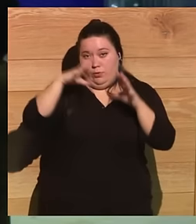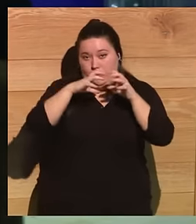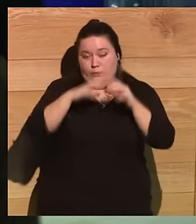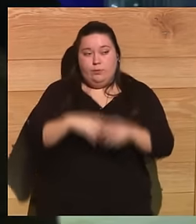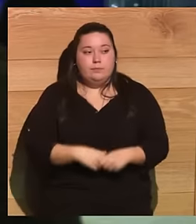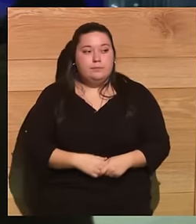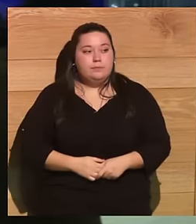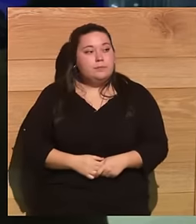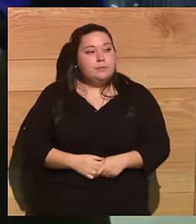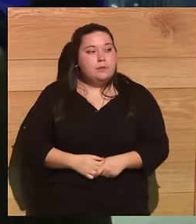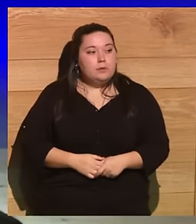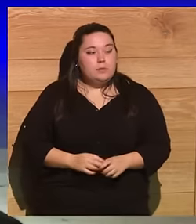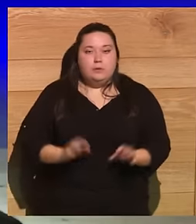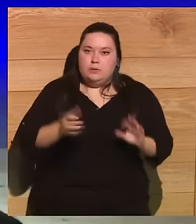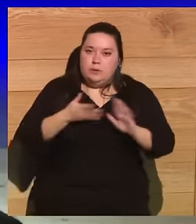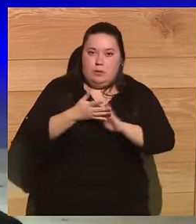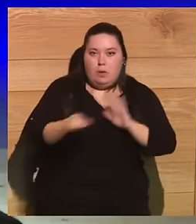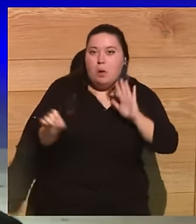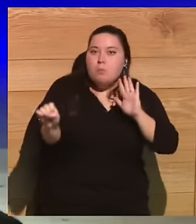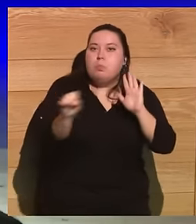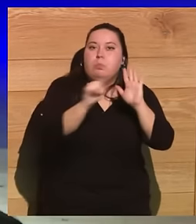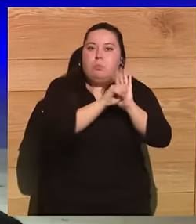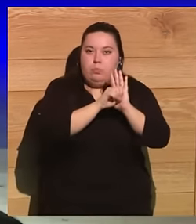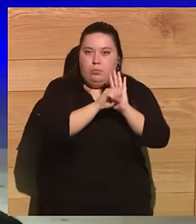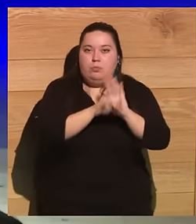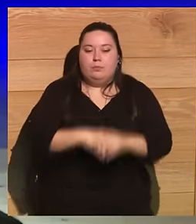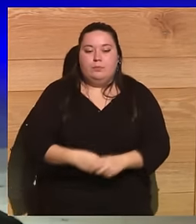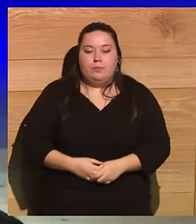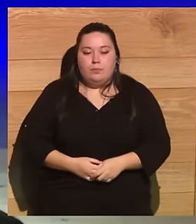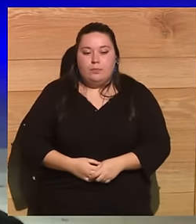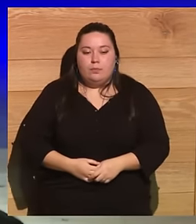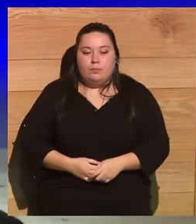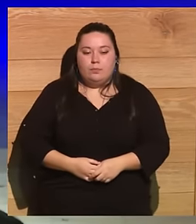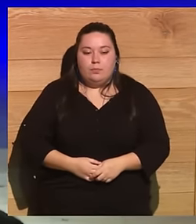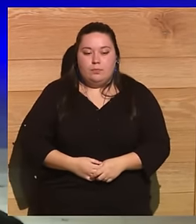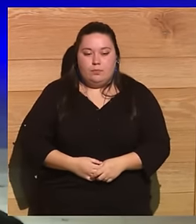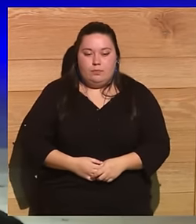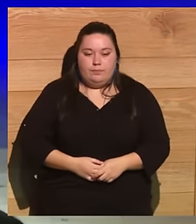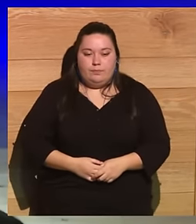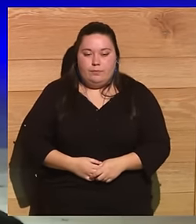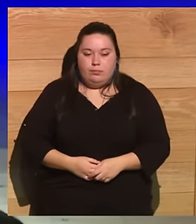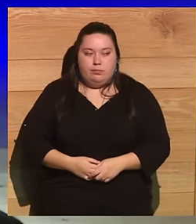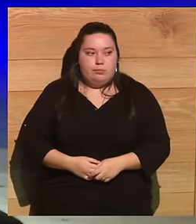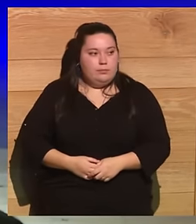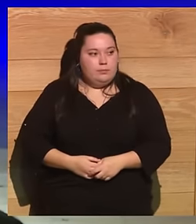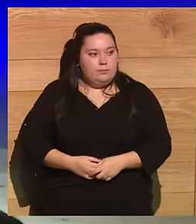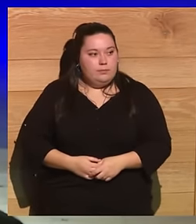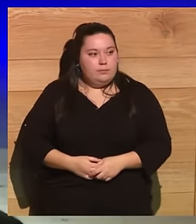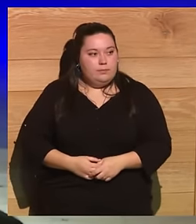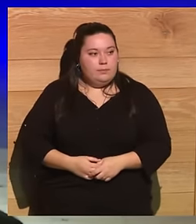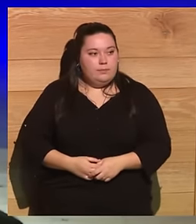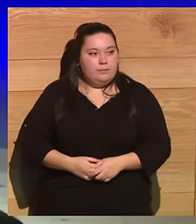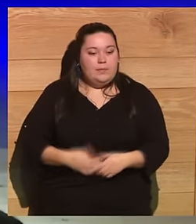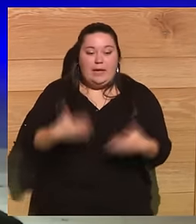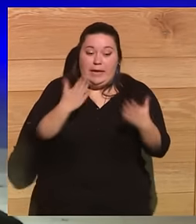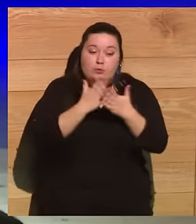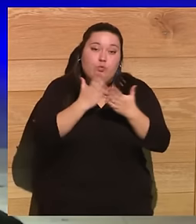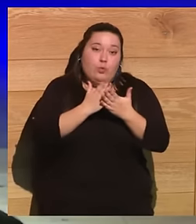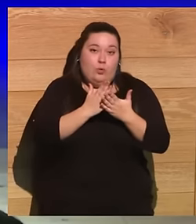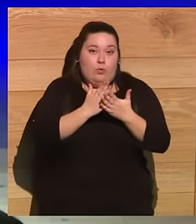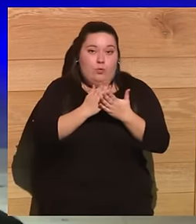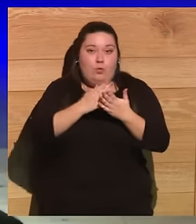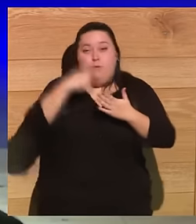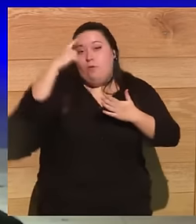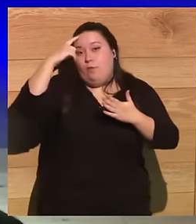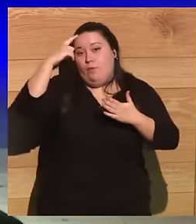grandes hitos de esta aventura, que es el estudio, el descubrimiento del funcionamiento